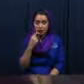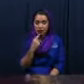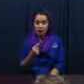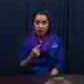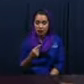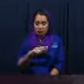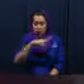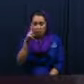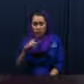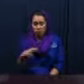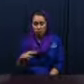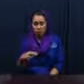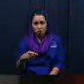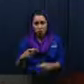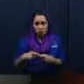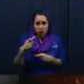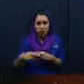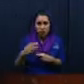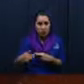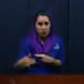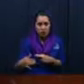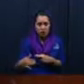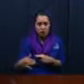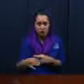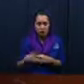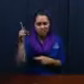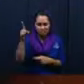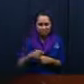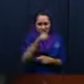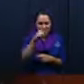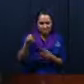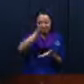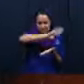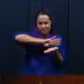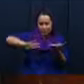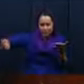prosperar, hoy yo, como autoridad delegada por Dios,